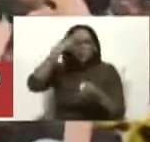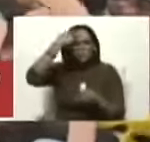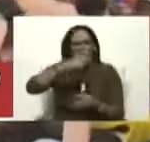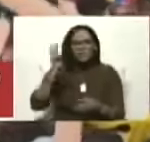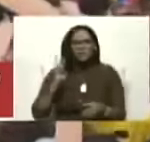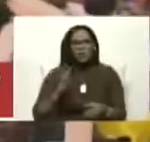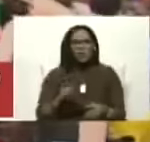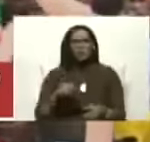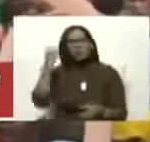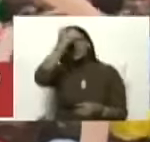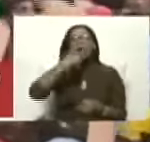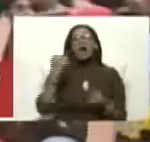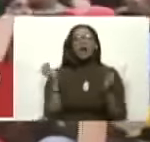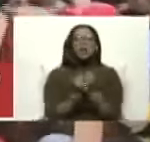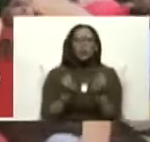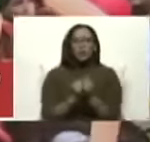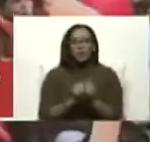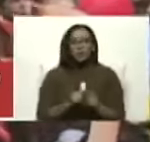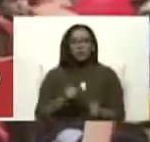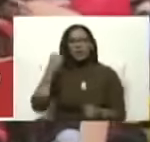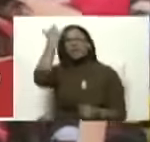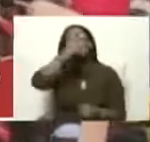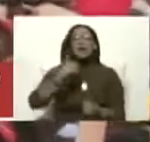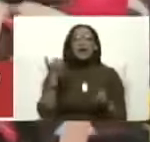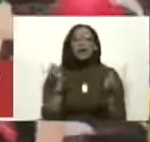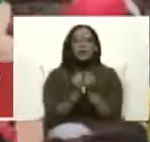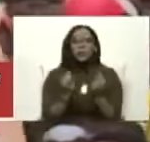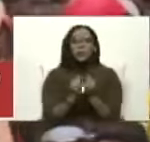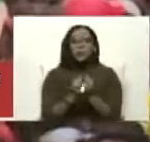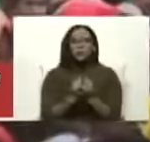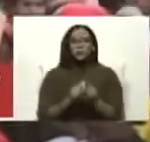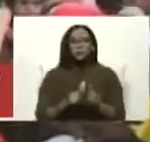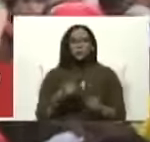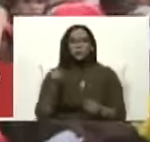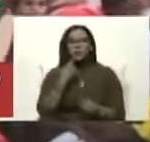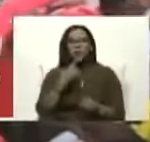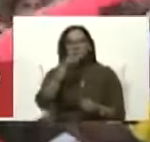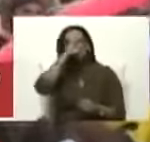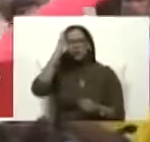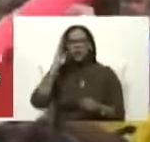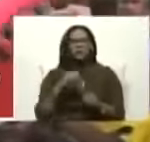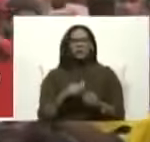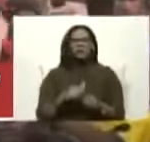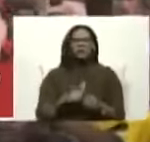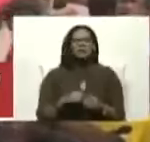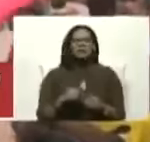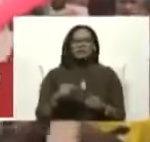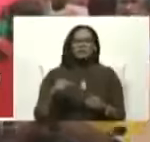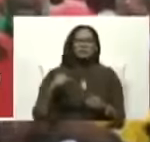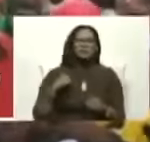venezolano. Son unos descarados, cara dura, como les dice Diosdado. Son